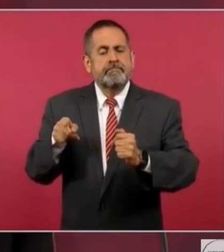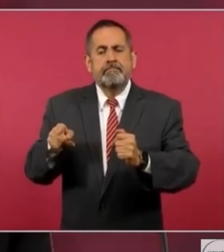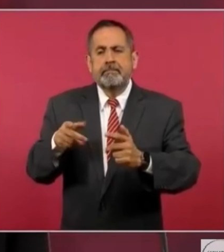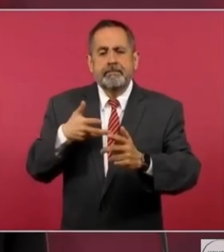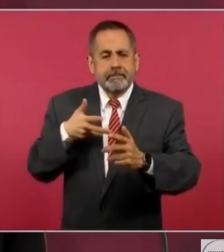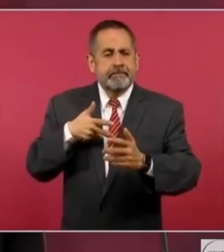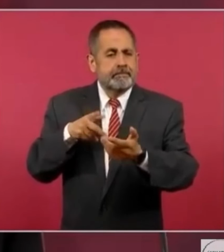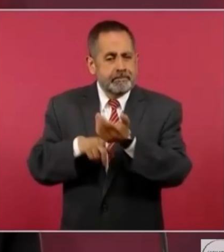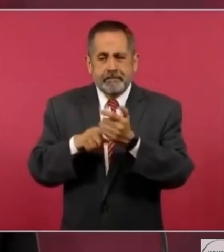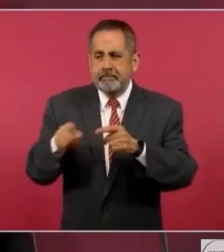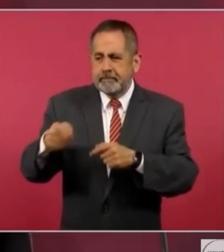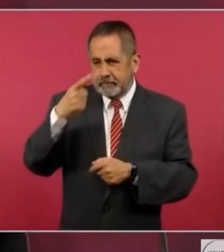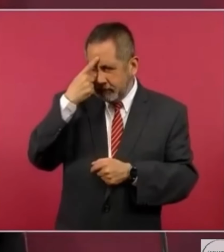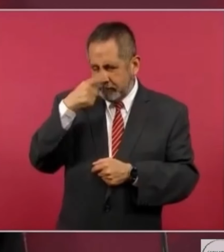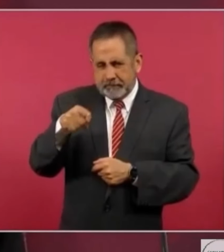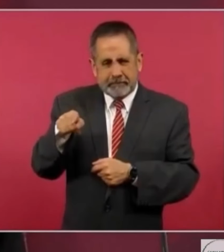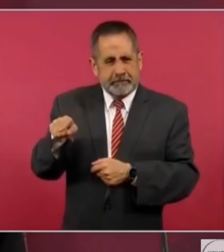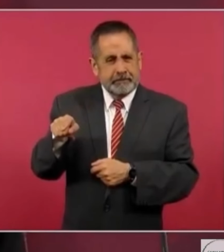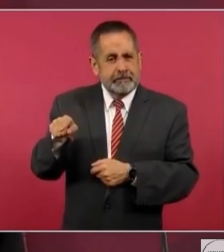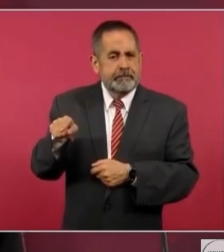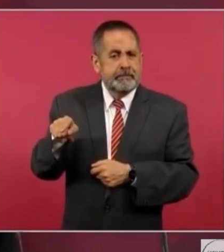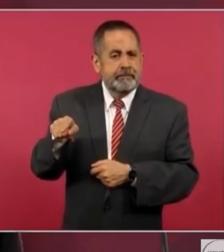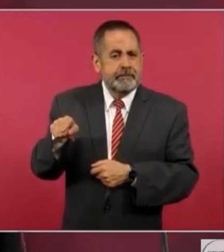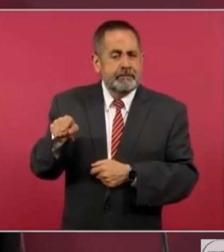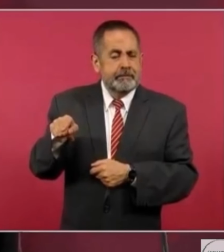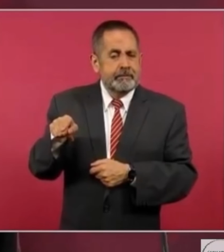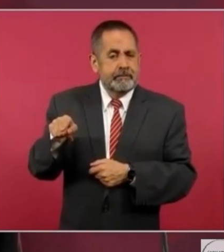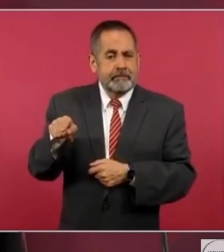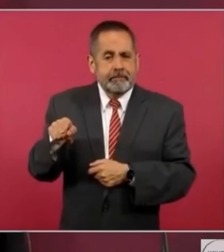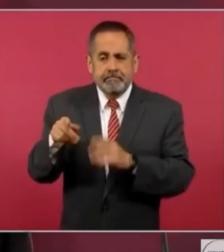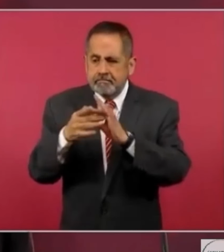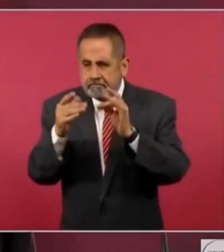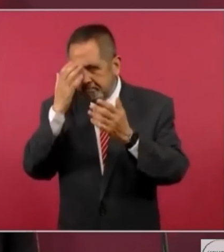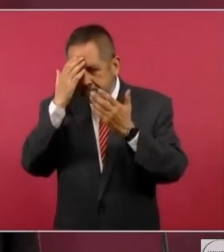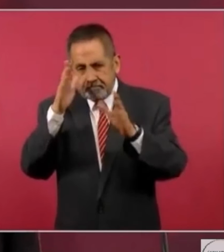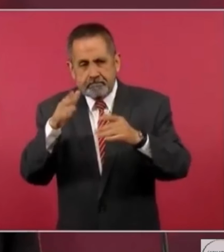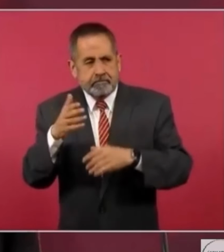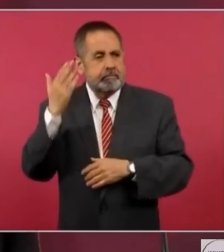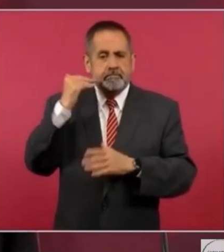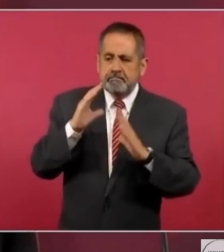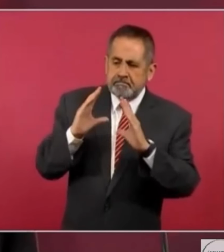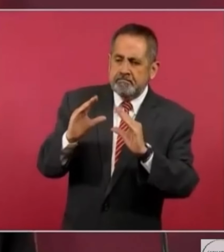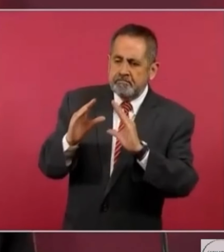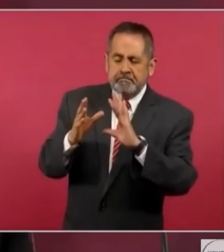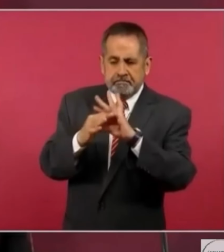tuviese elementos, no se orientaba, no se concientizaba.